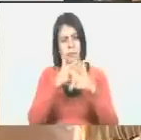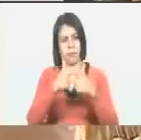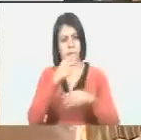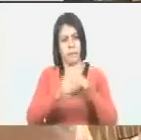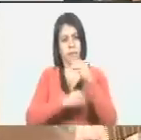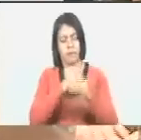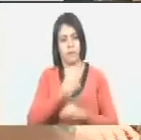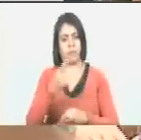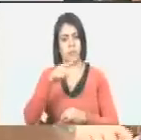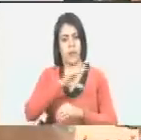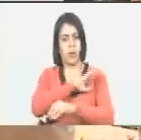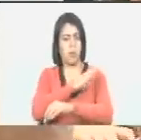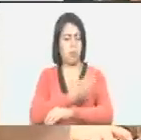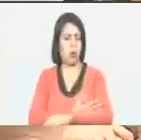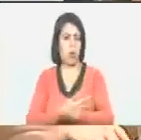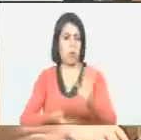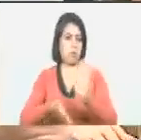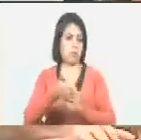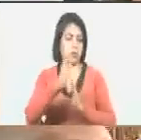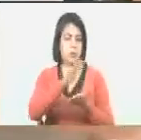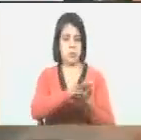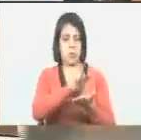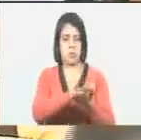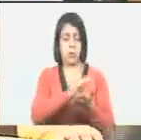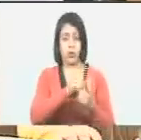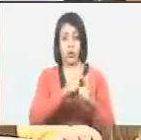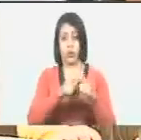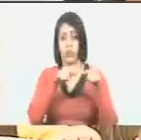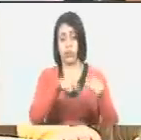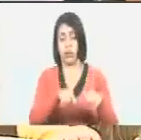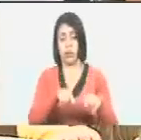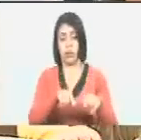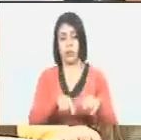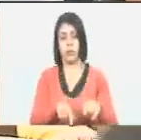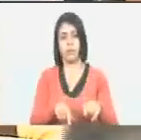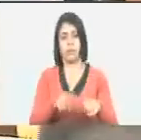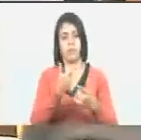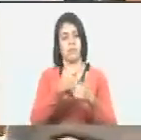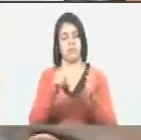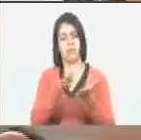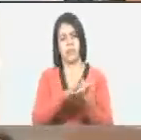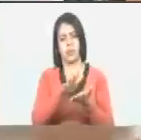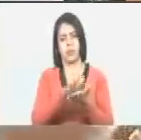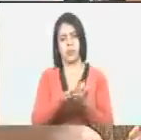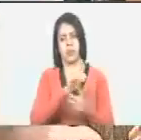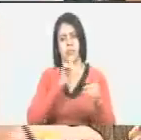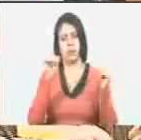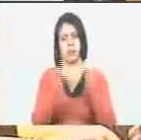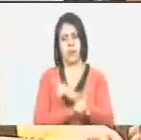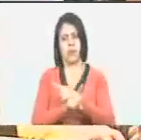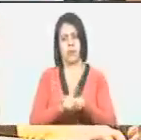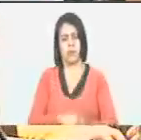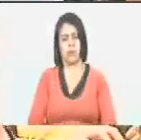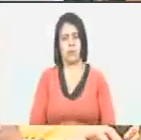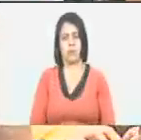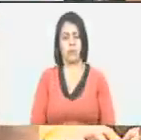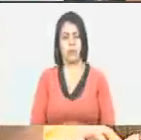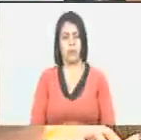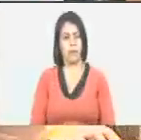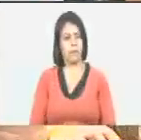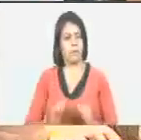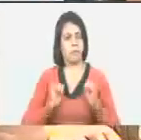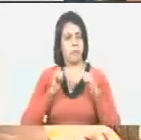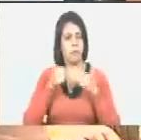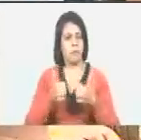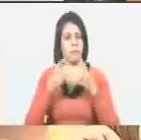que brinda el poder. Y por lo tanto, esa impunidad se convierte en, digamos, el